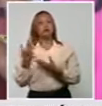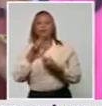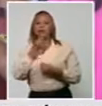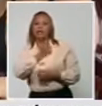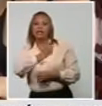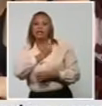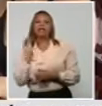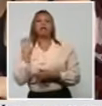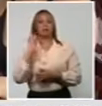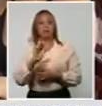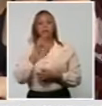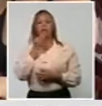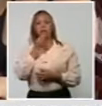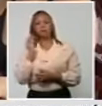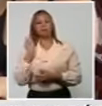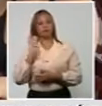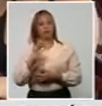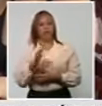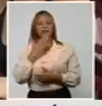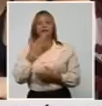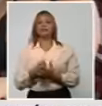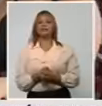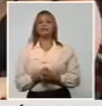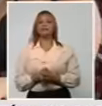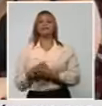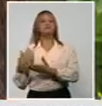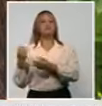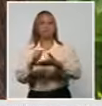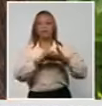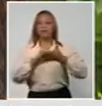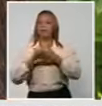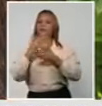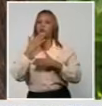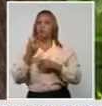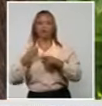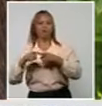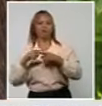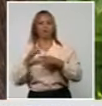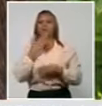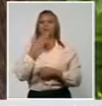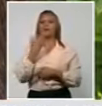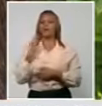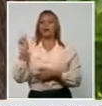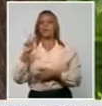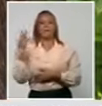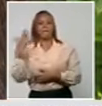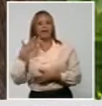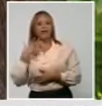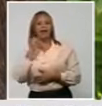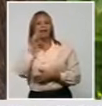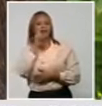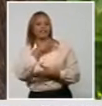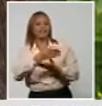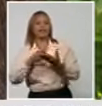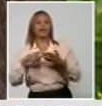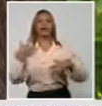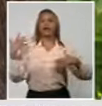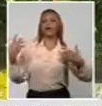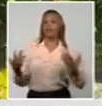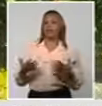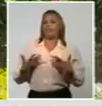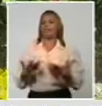aquí, pasar, puede hacerlo porque tiene muy buen servicio y cuenta con muy buenas cosas para un verano, para un fin de semana, para el relajamiento y el desestramiento